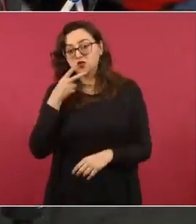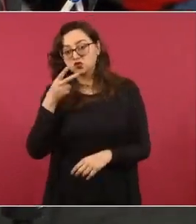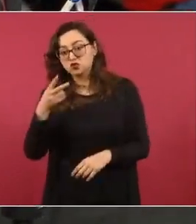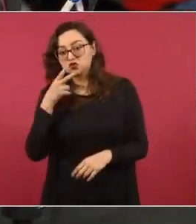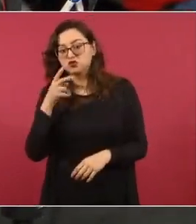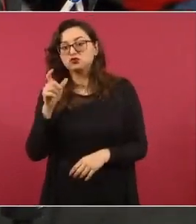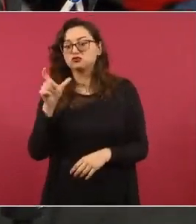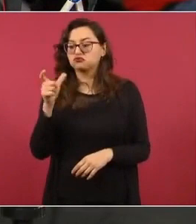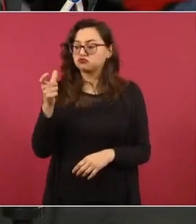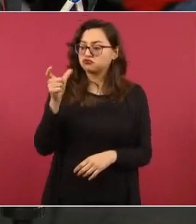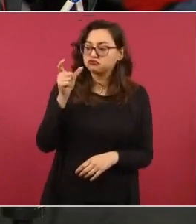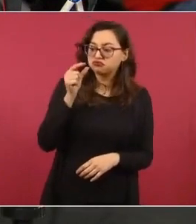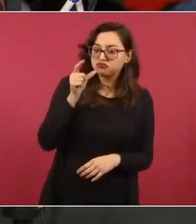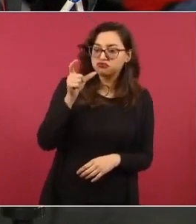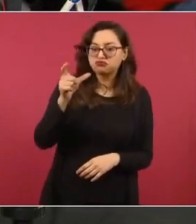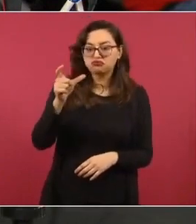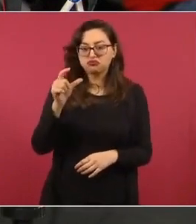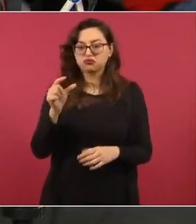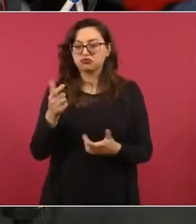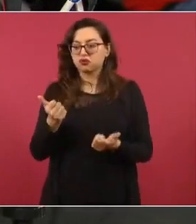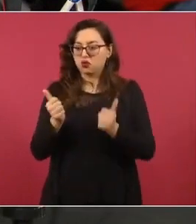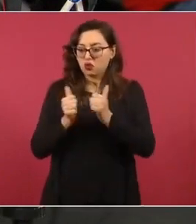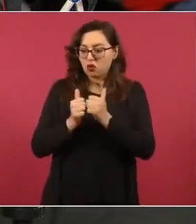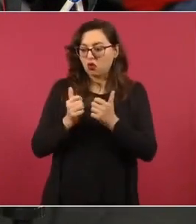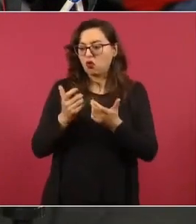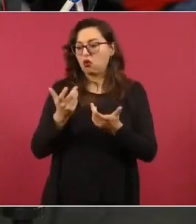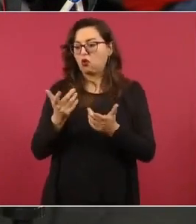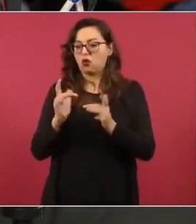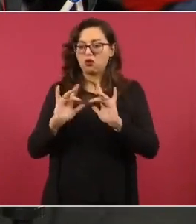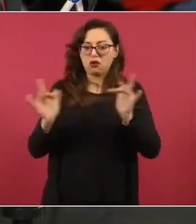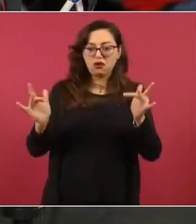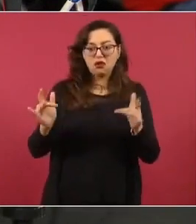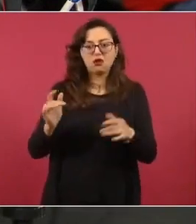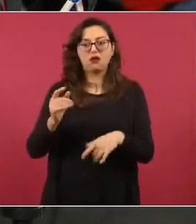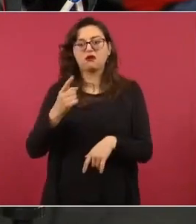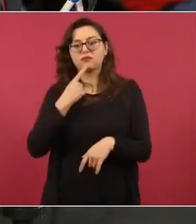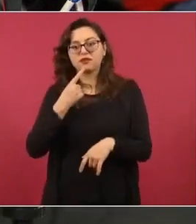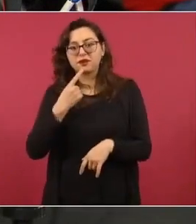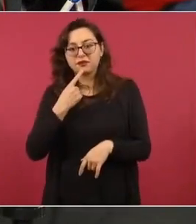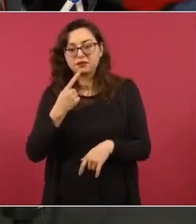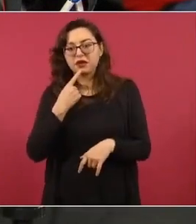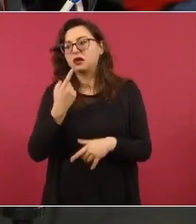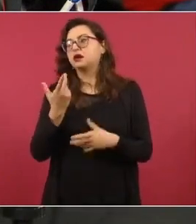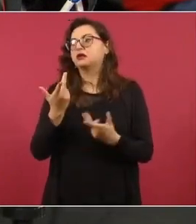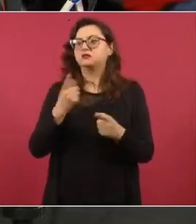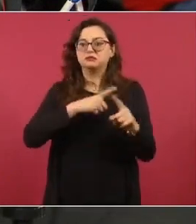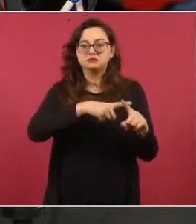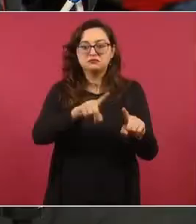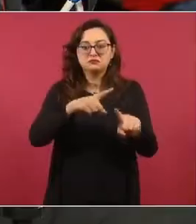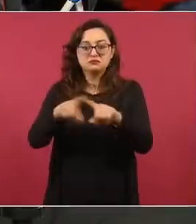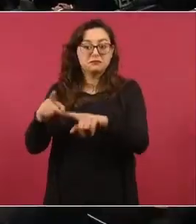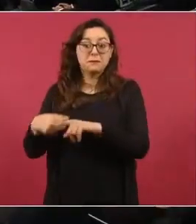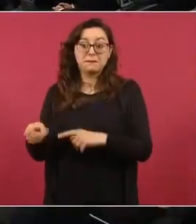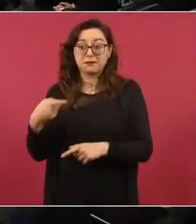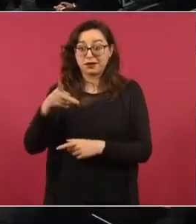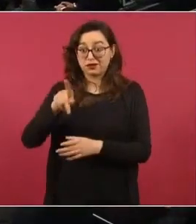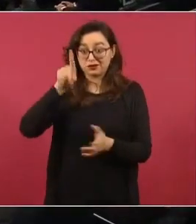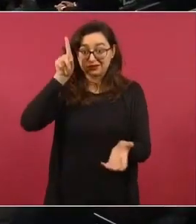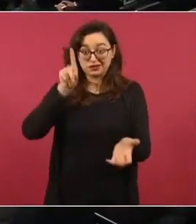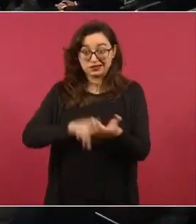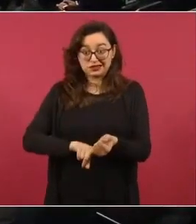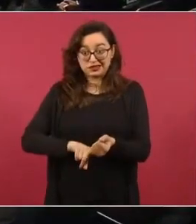light, mentolados, con filtro, sin filtro, todos ellos contienen al final más de 4,000